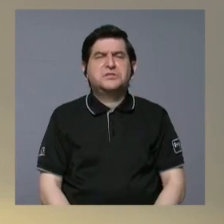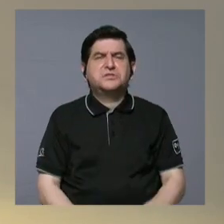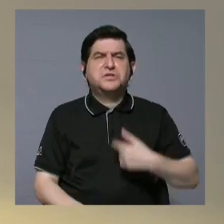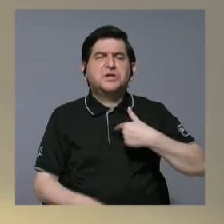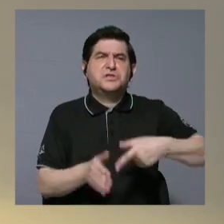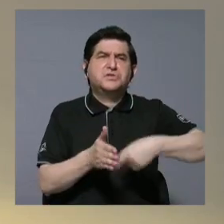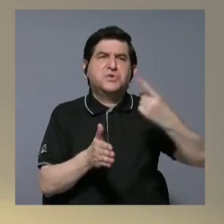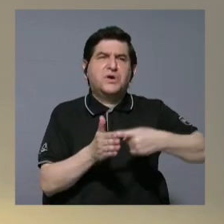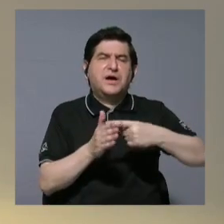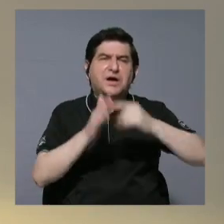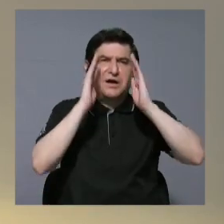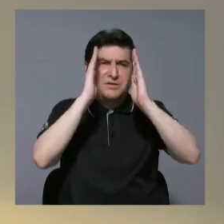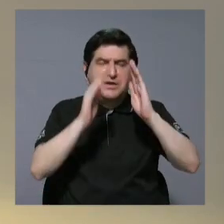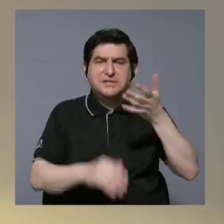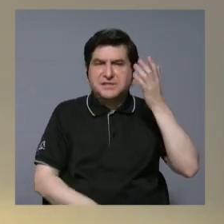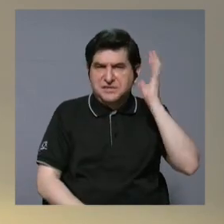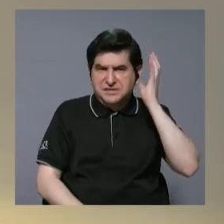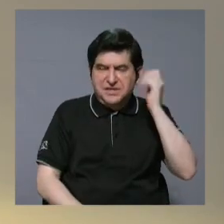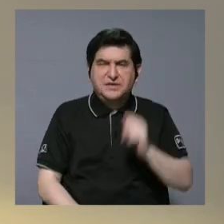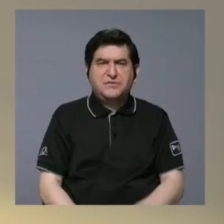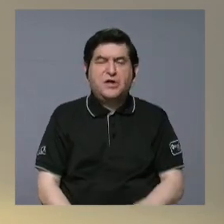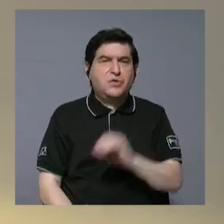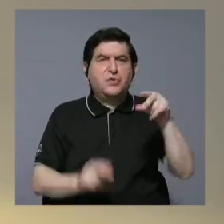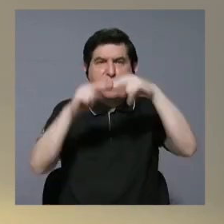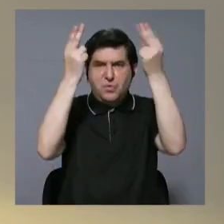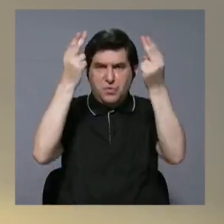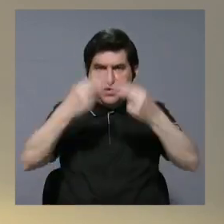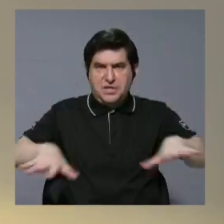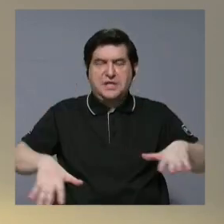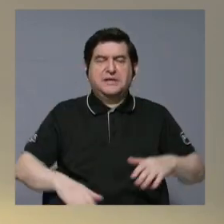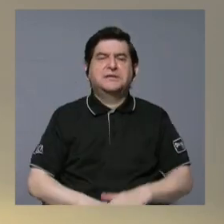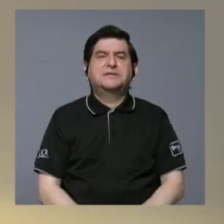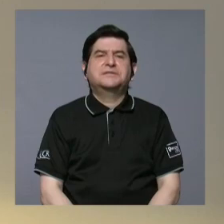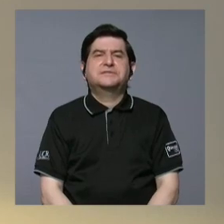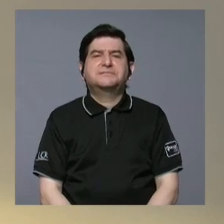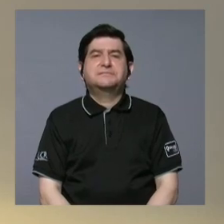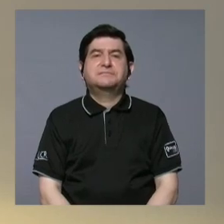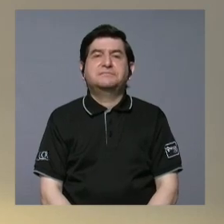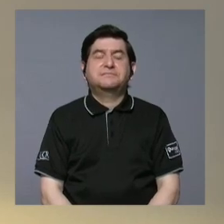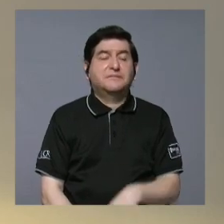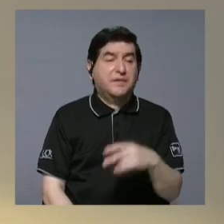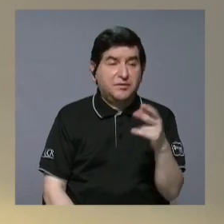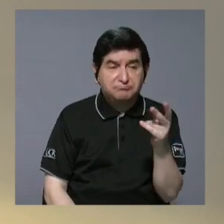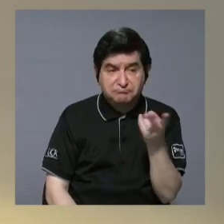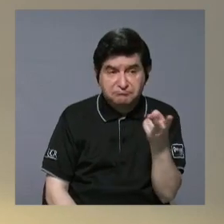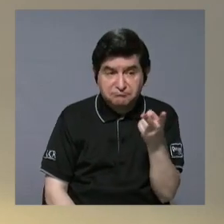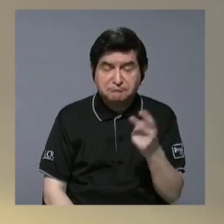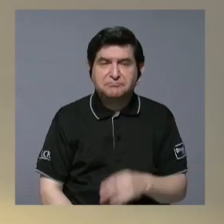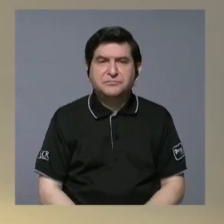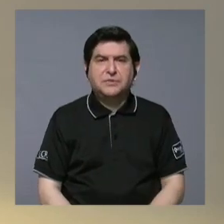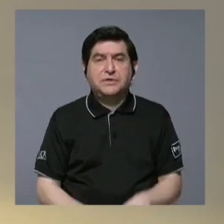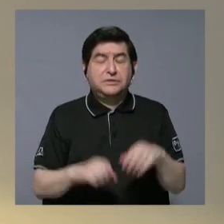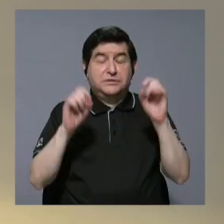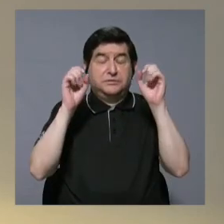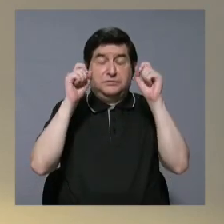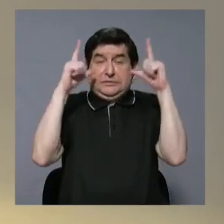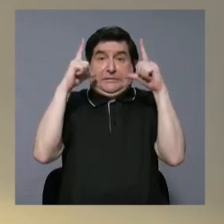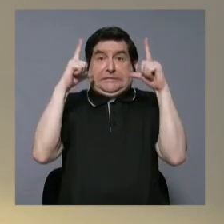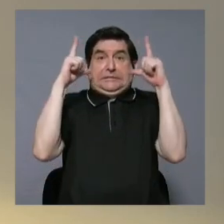vez en la radio o en internet, y estaban de alguna manera